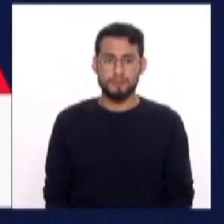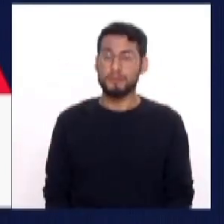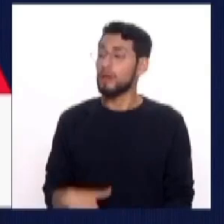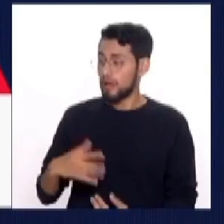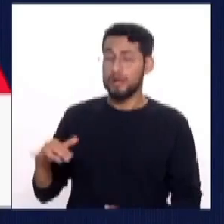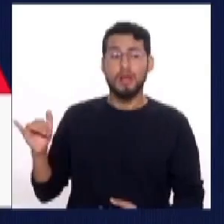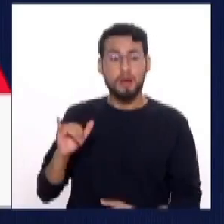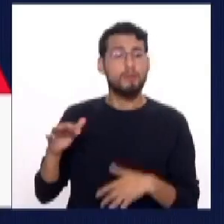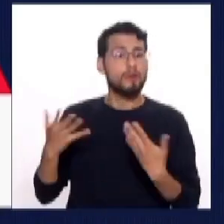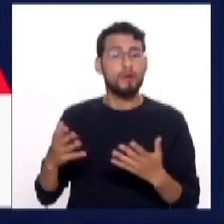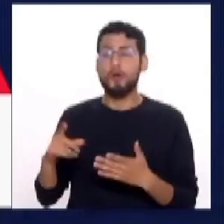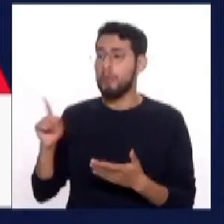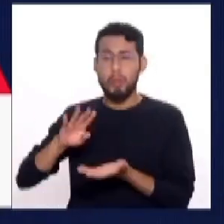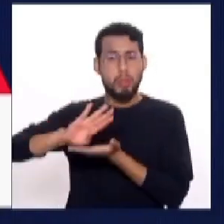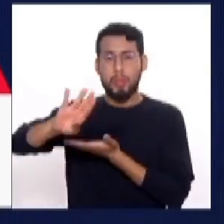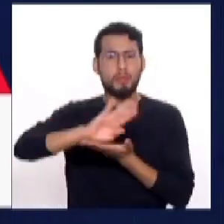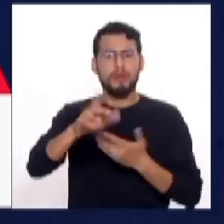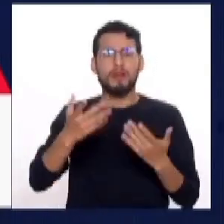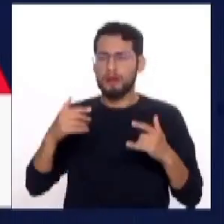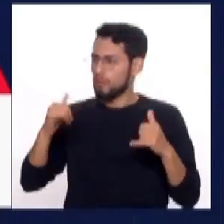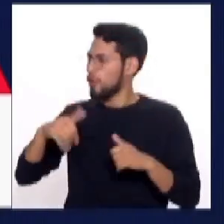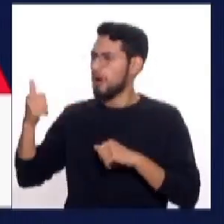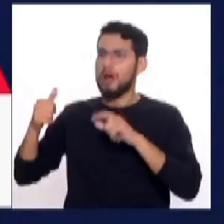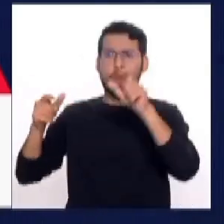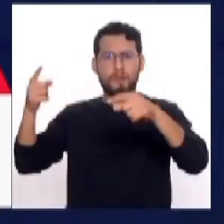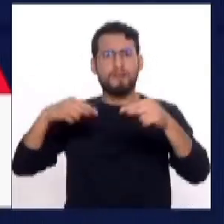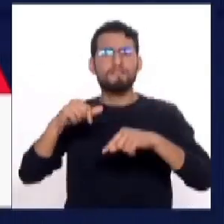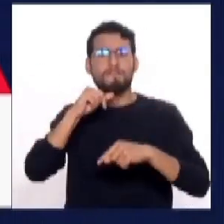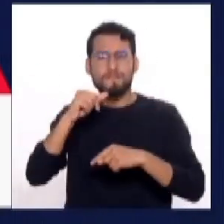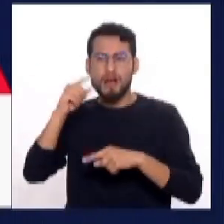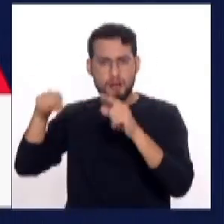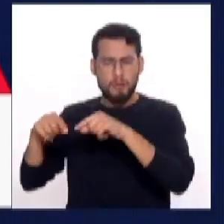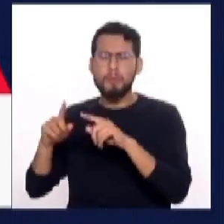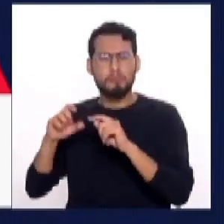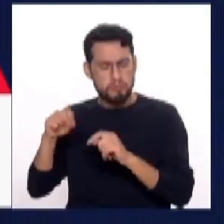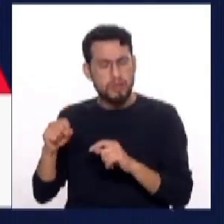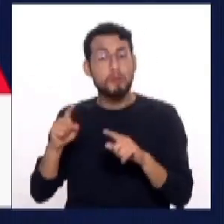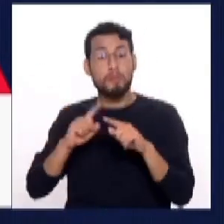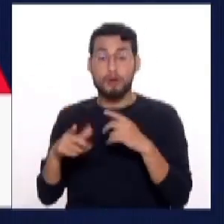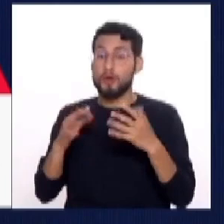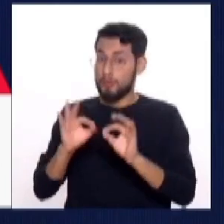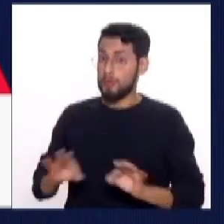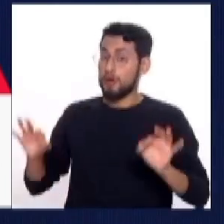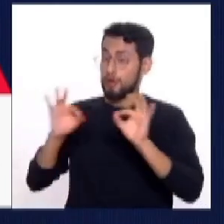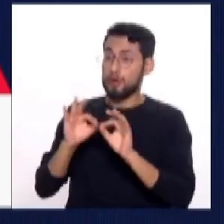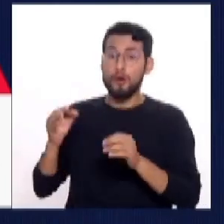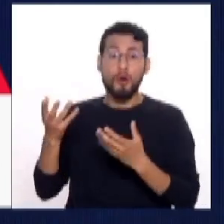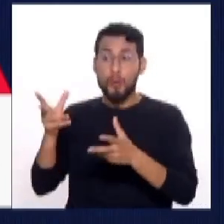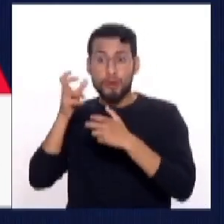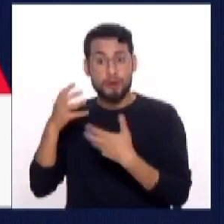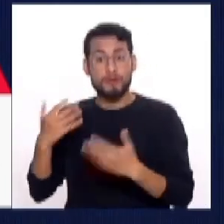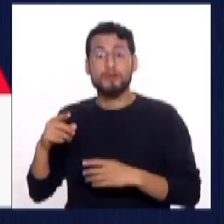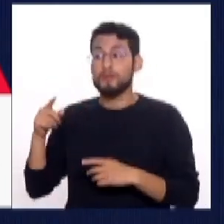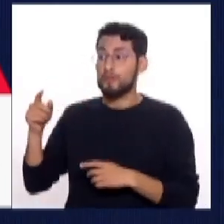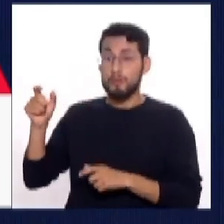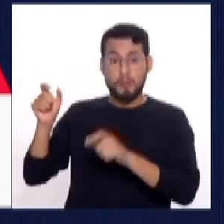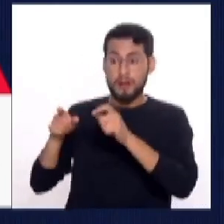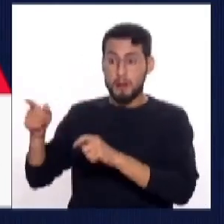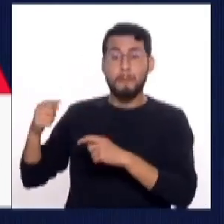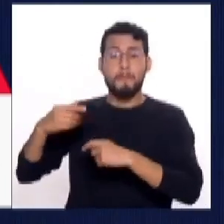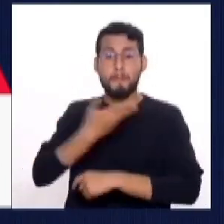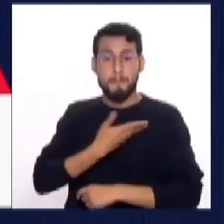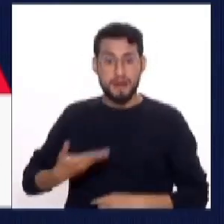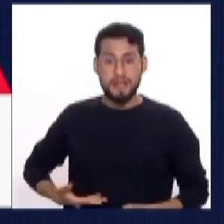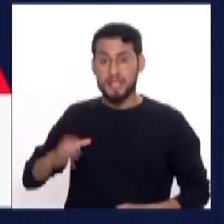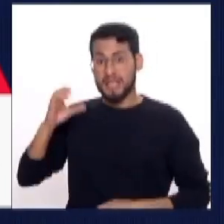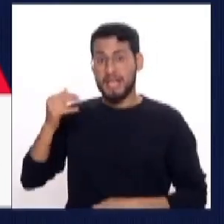Y eso Por supuesto No excluye a nadie más que esté aquí que estén participando pero sí fue muy importante escuchar las intervenciones del presidente